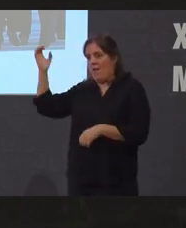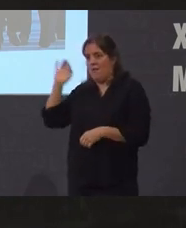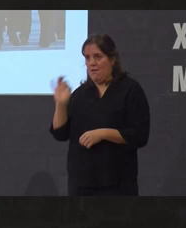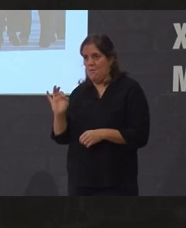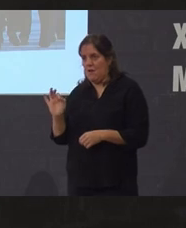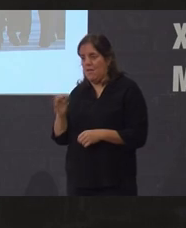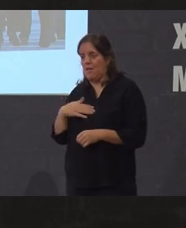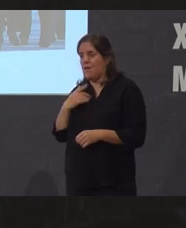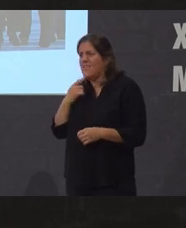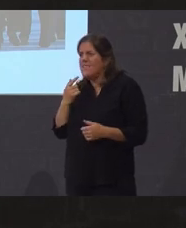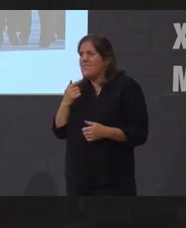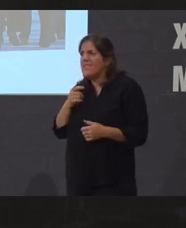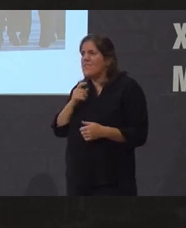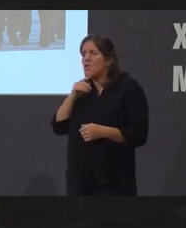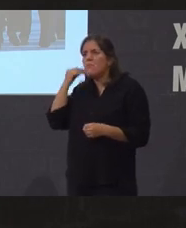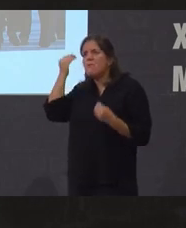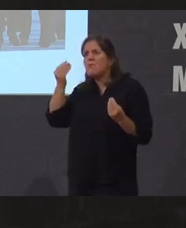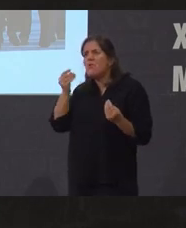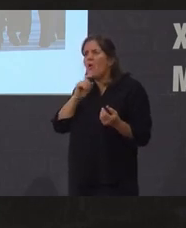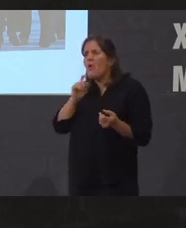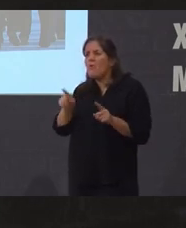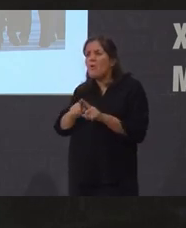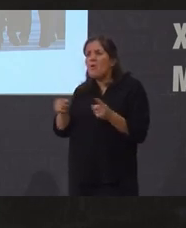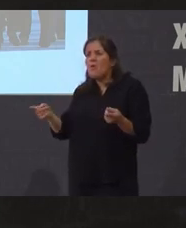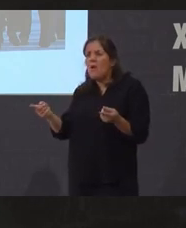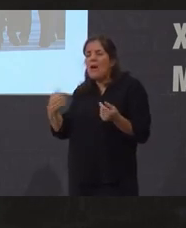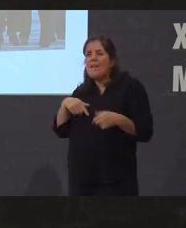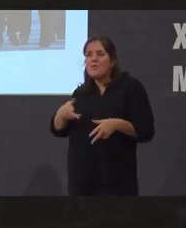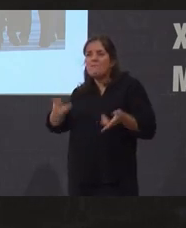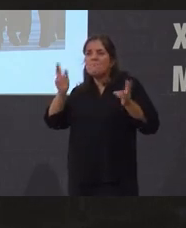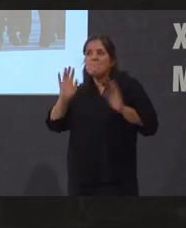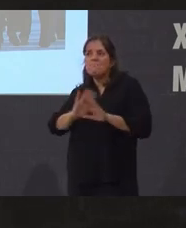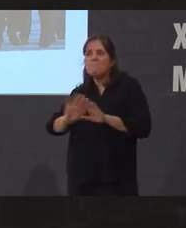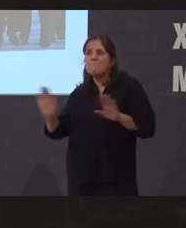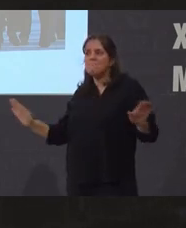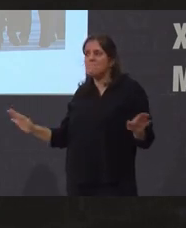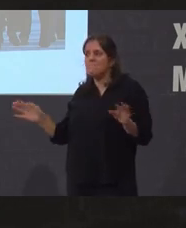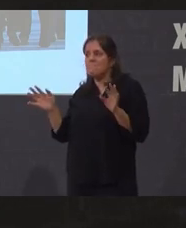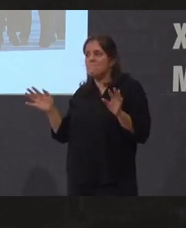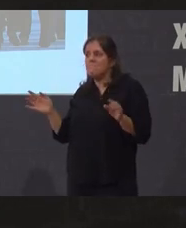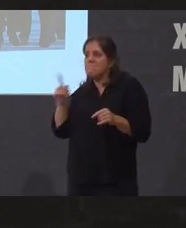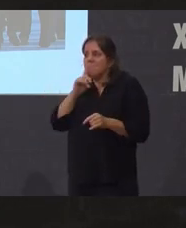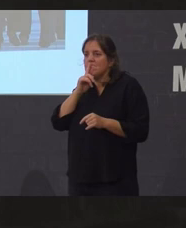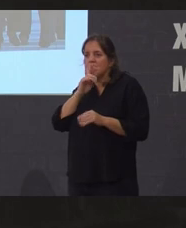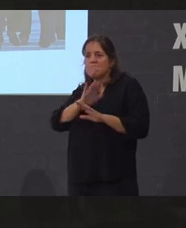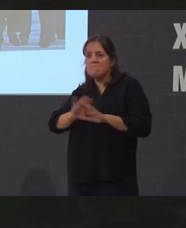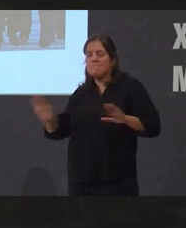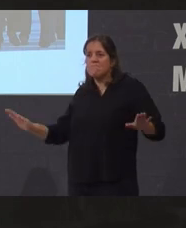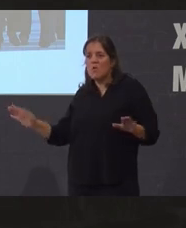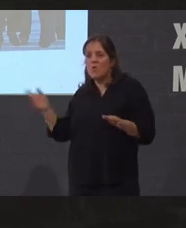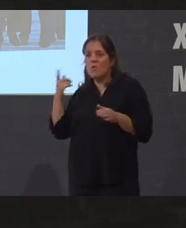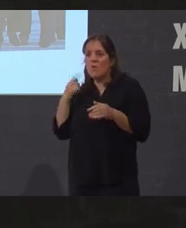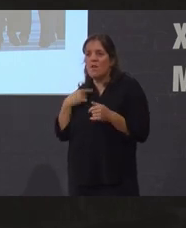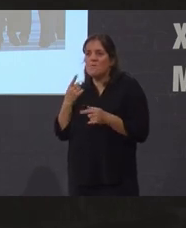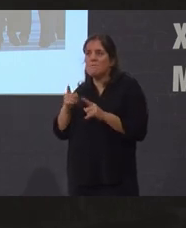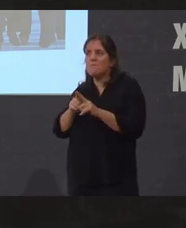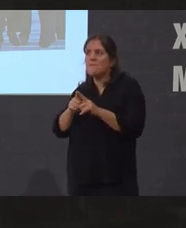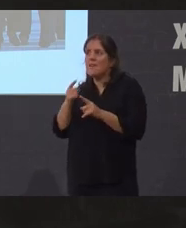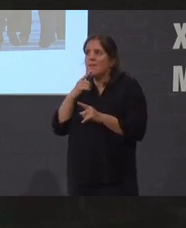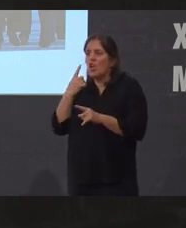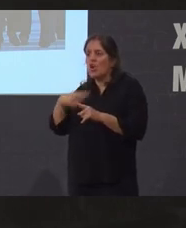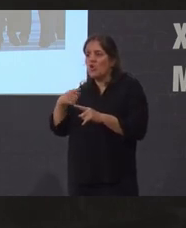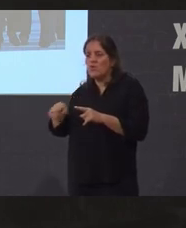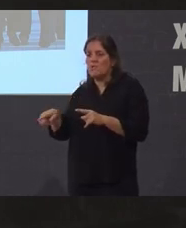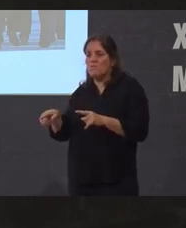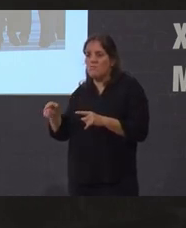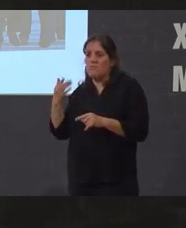que haxa tanta impunidade con estas cousas tan grandes que se fixeron e que